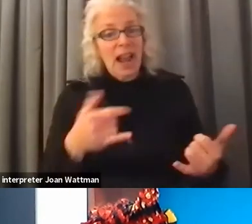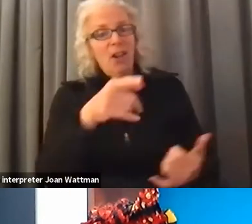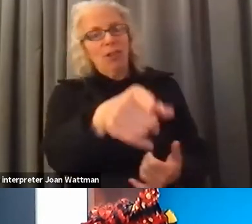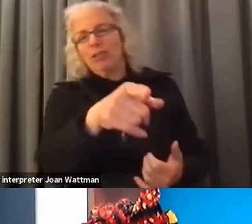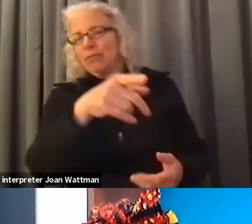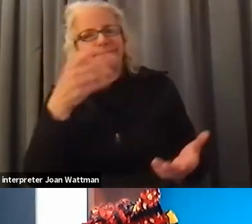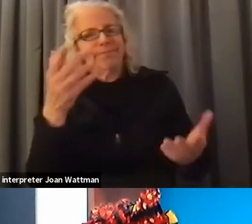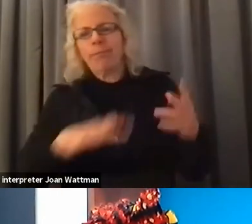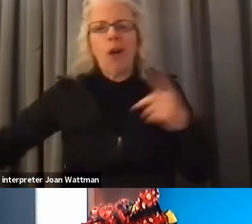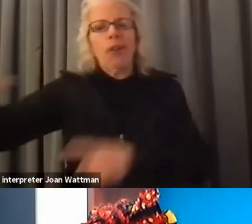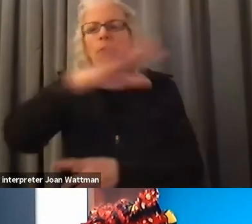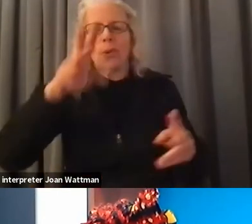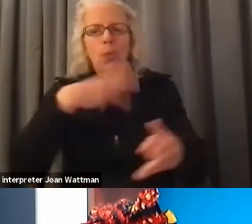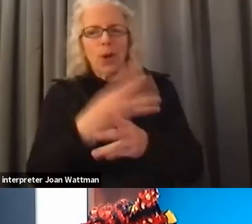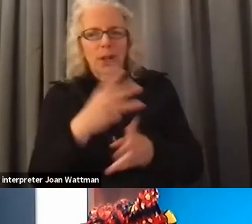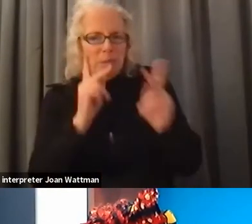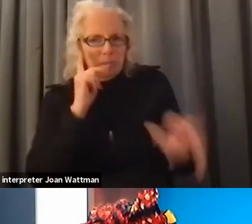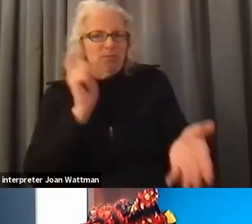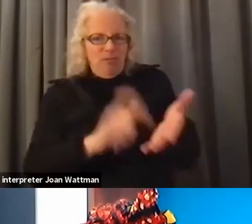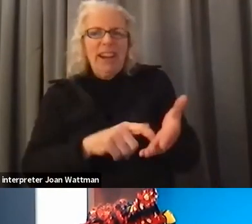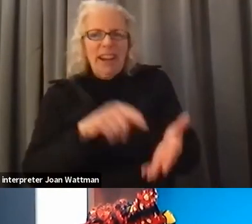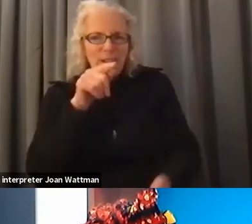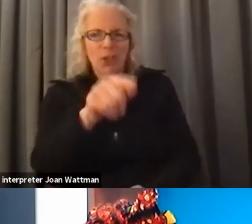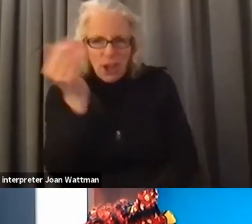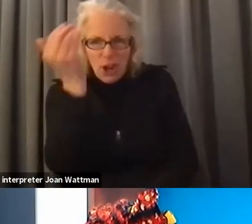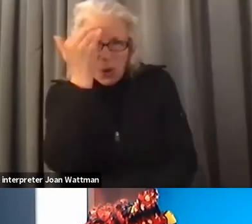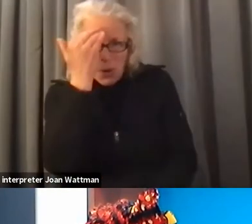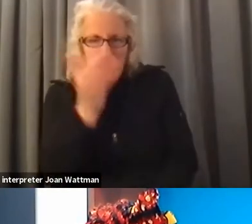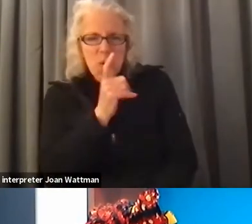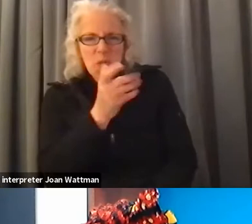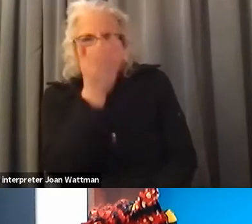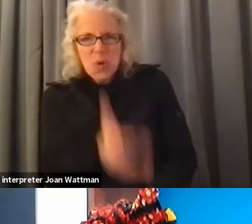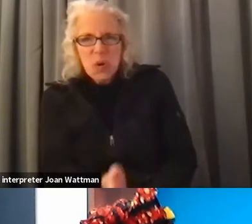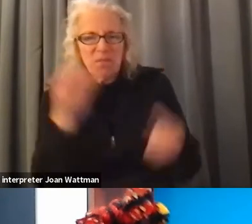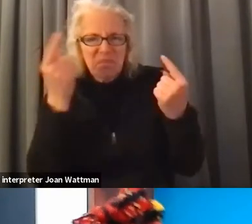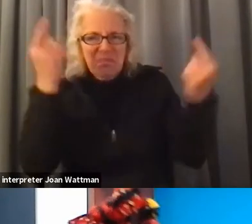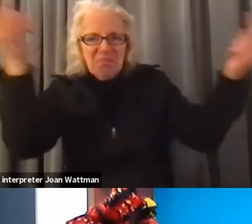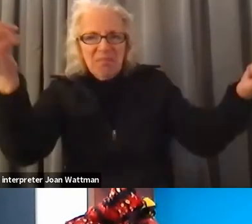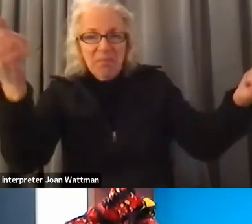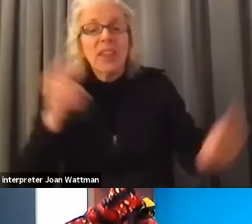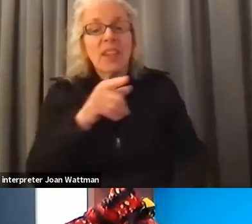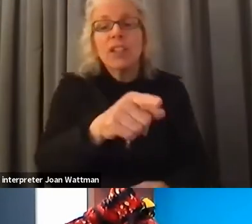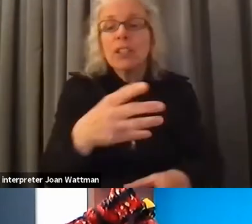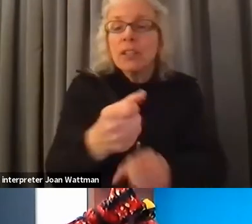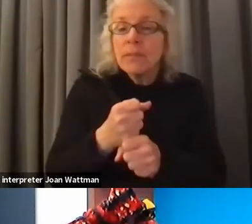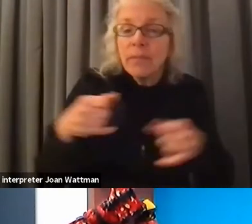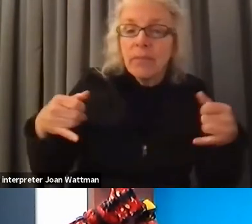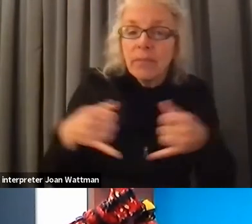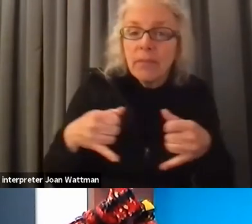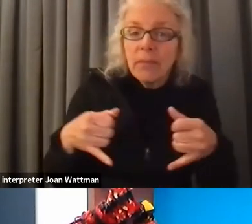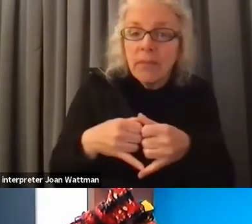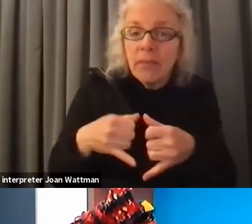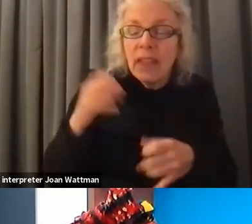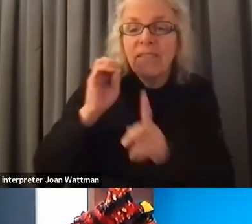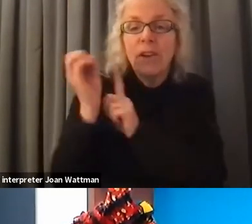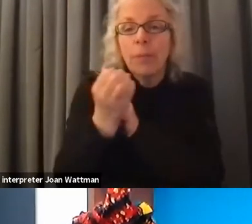mundial, por ejemplo, recibió el premio medioambiental Goldman en 2018, fue nombrada como una de